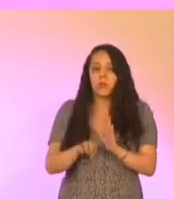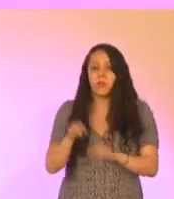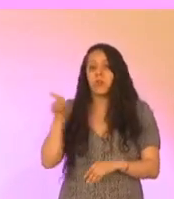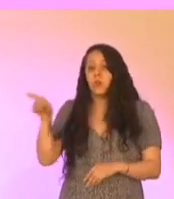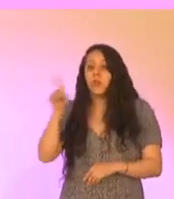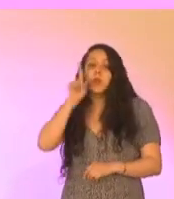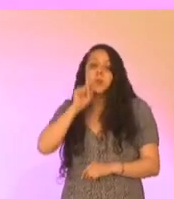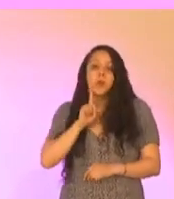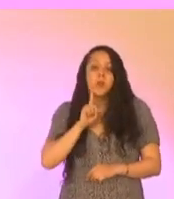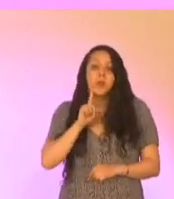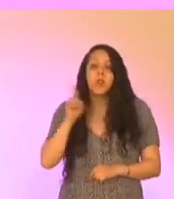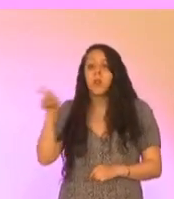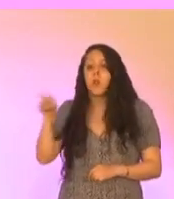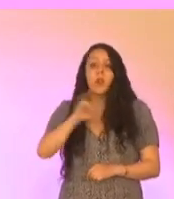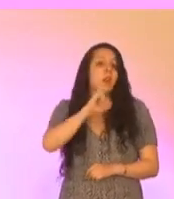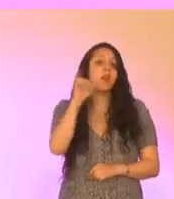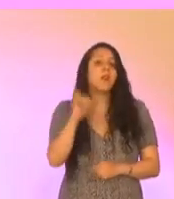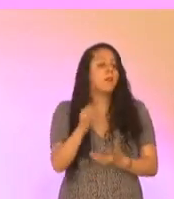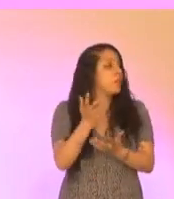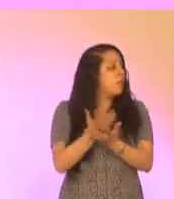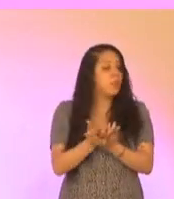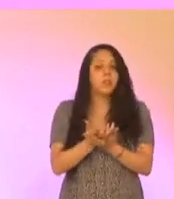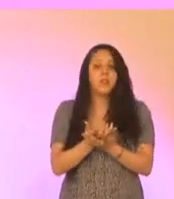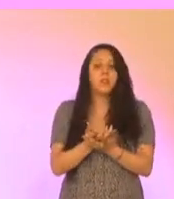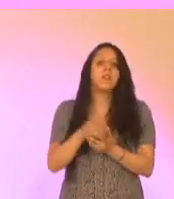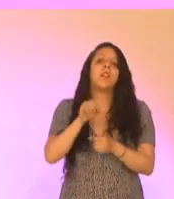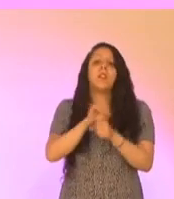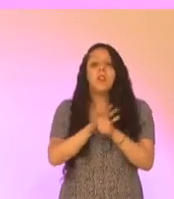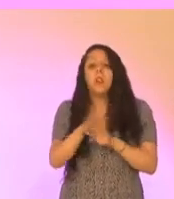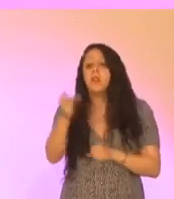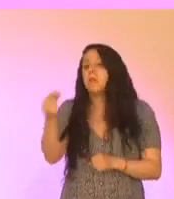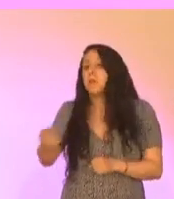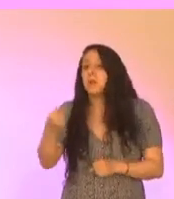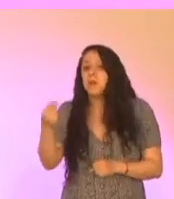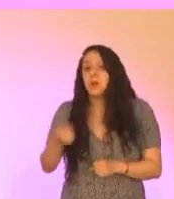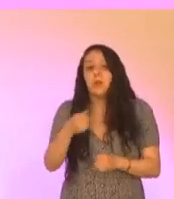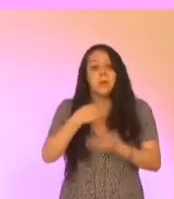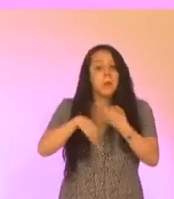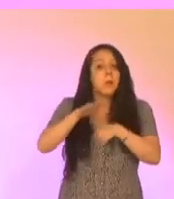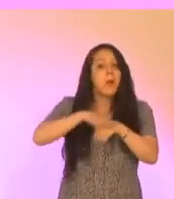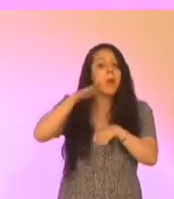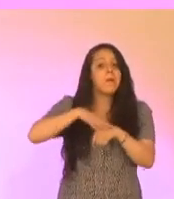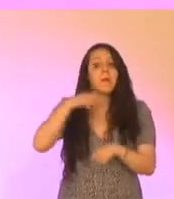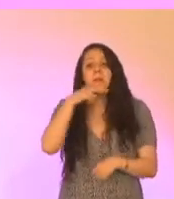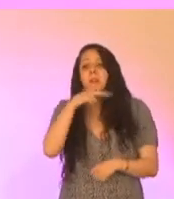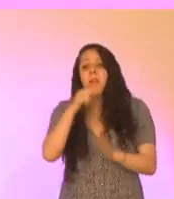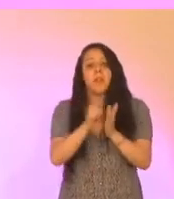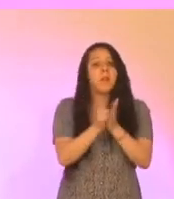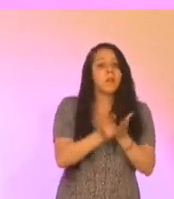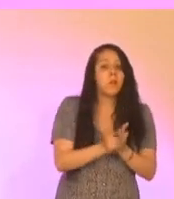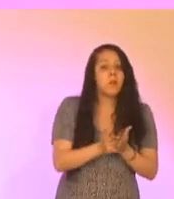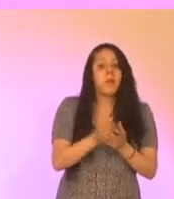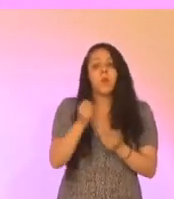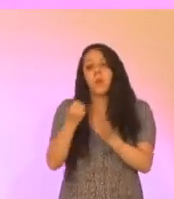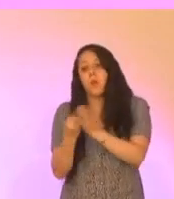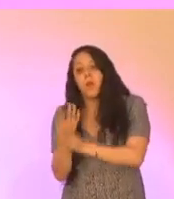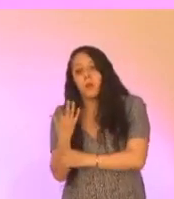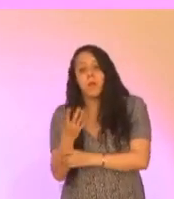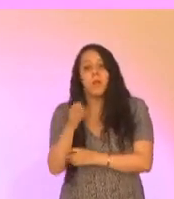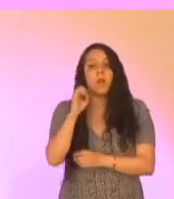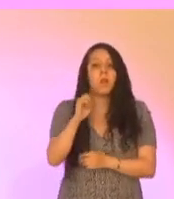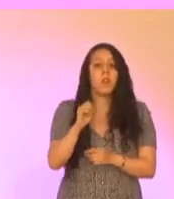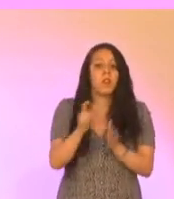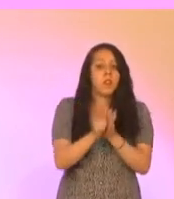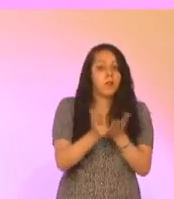parece que la pandemia la puso al cien y tiene otro libro terminado y ahora tiene una editorial el editorial ya tiene seis libros del